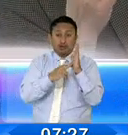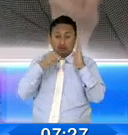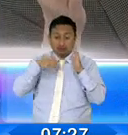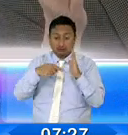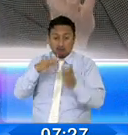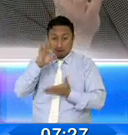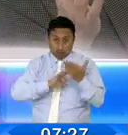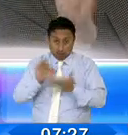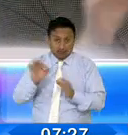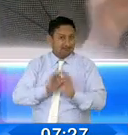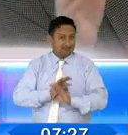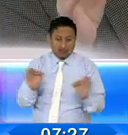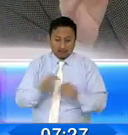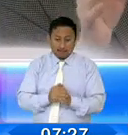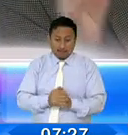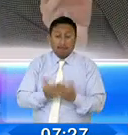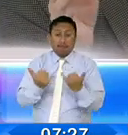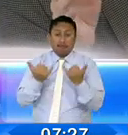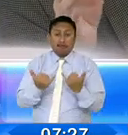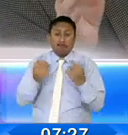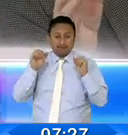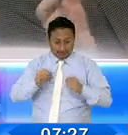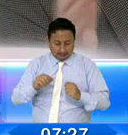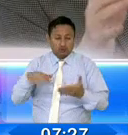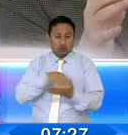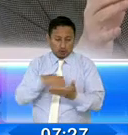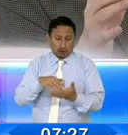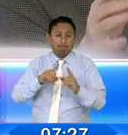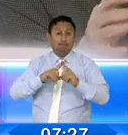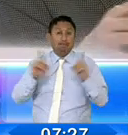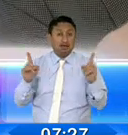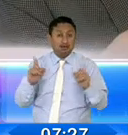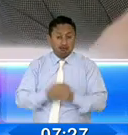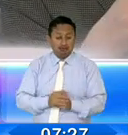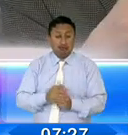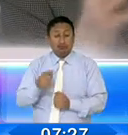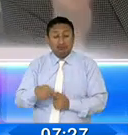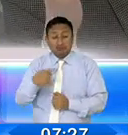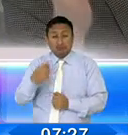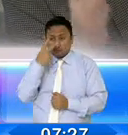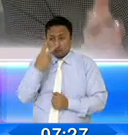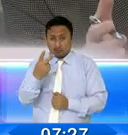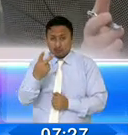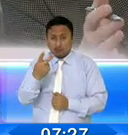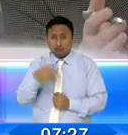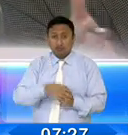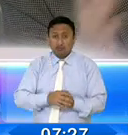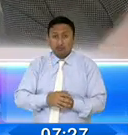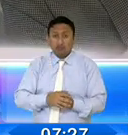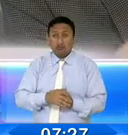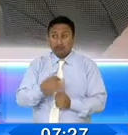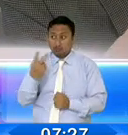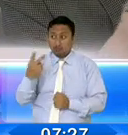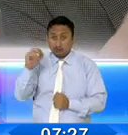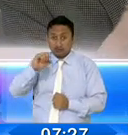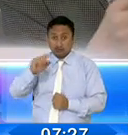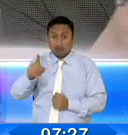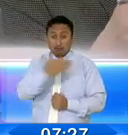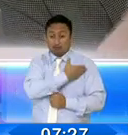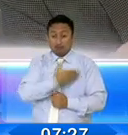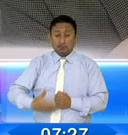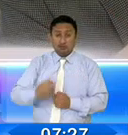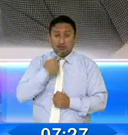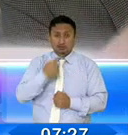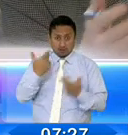claro, ahí deja una duda. Pero de cualquier manera, frente a los ojos de la presidencia de la República, también el presidente ya lo ha manifestado, que se dé